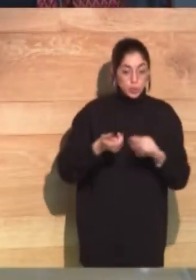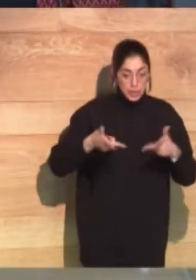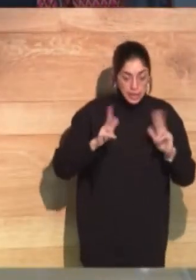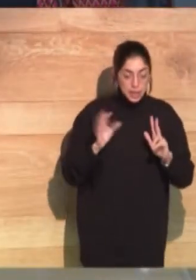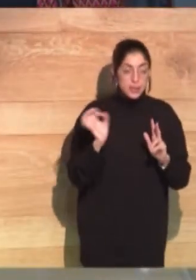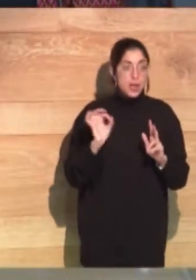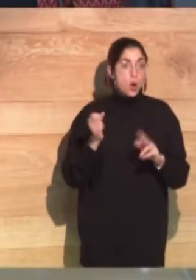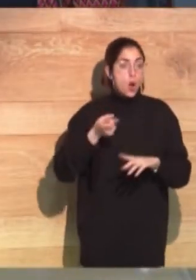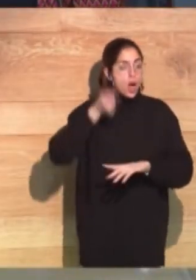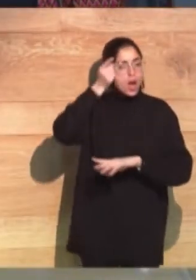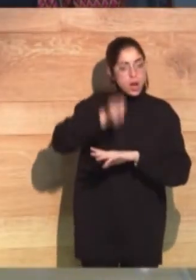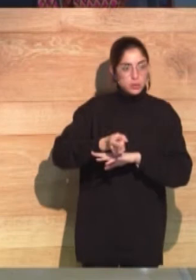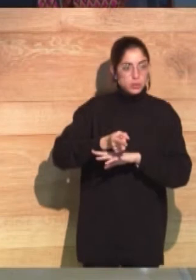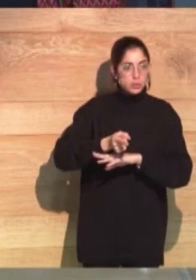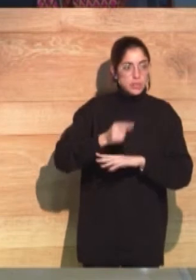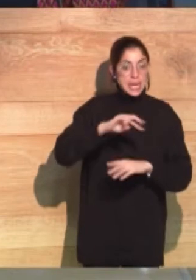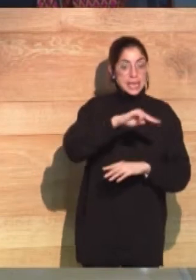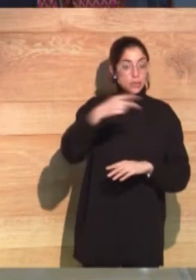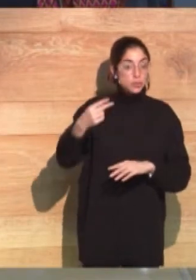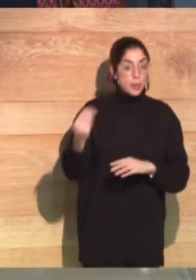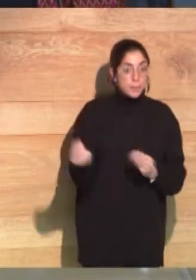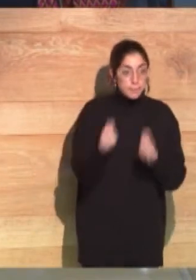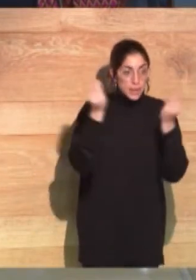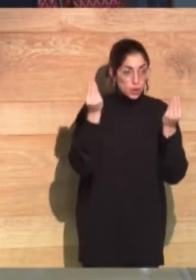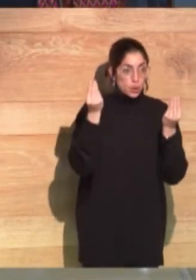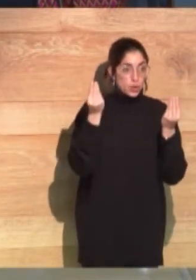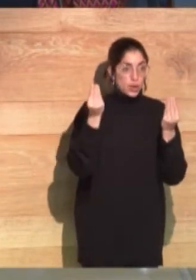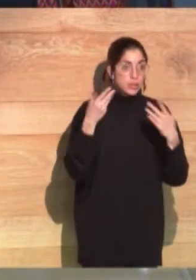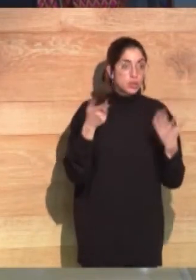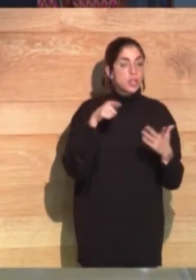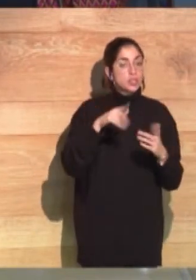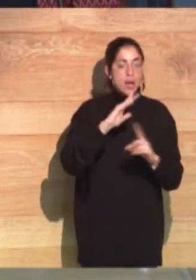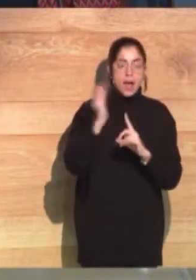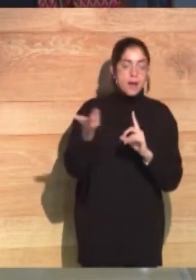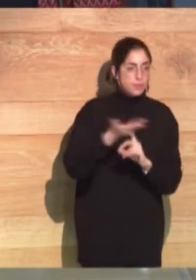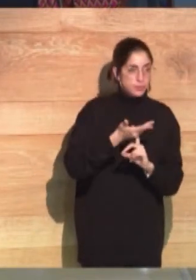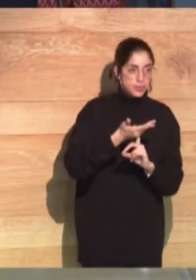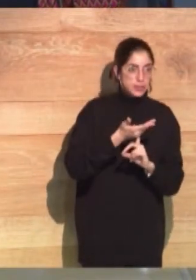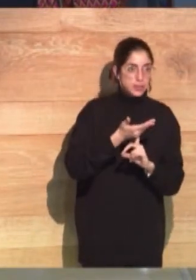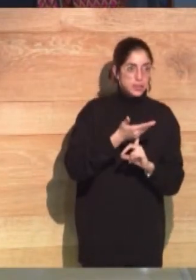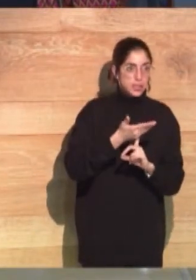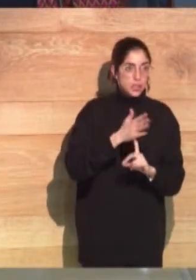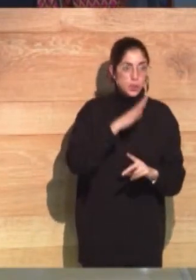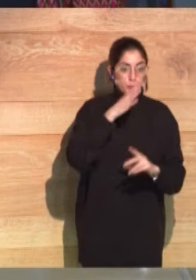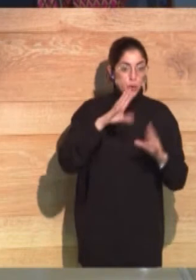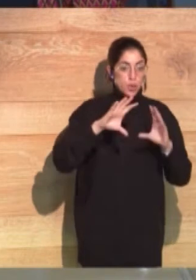autoritarismo da mejores resultados, y esto ha afectado a